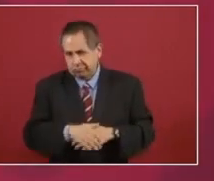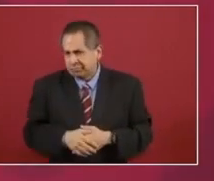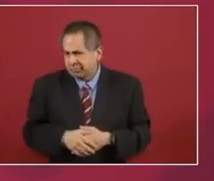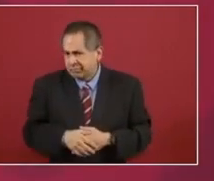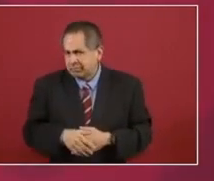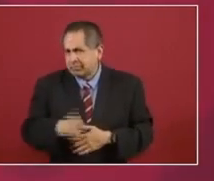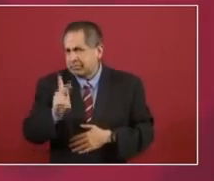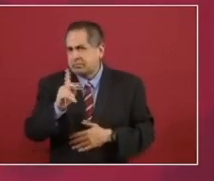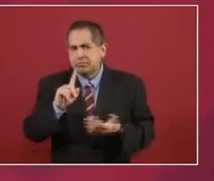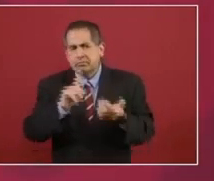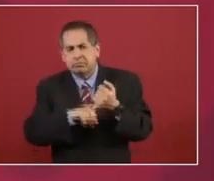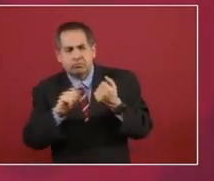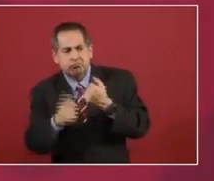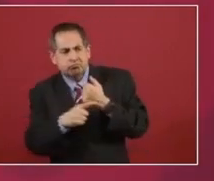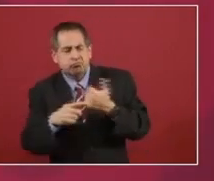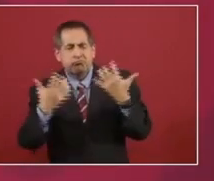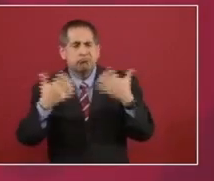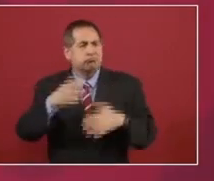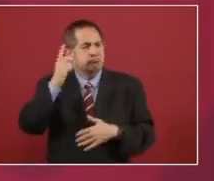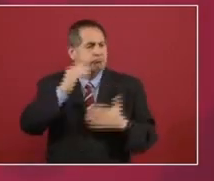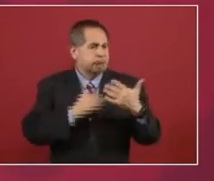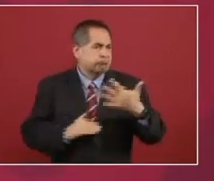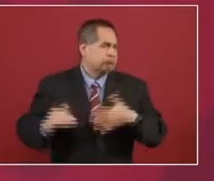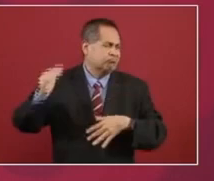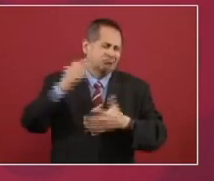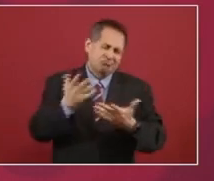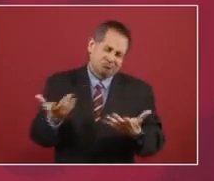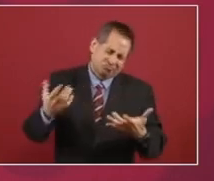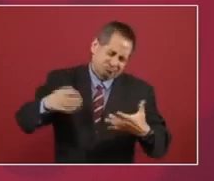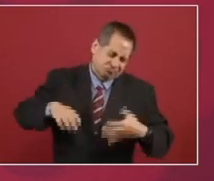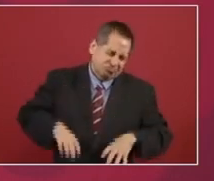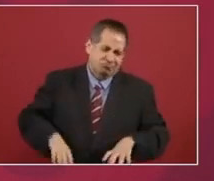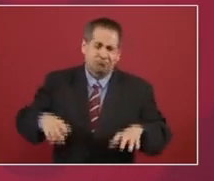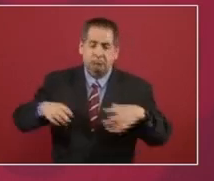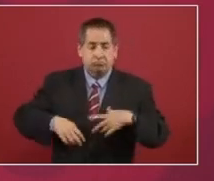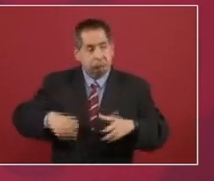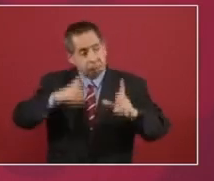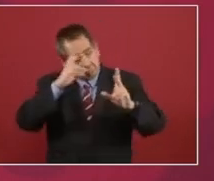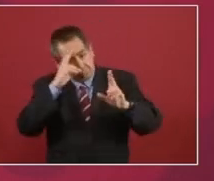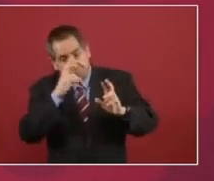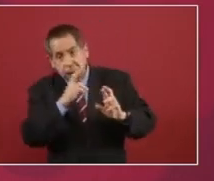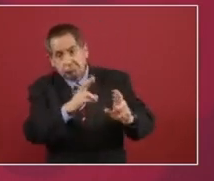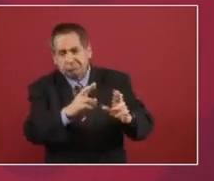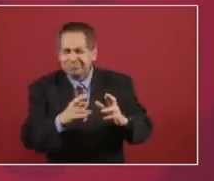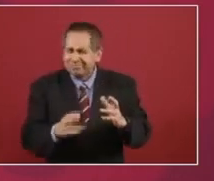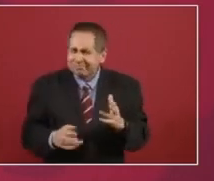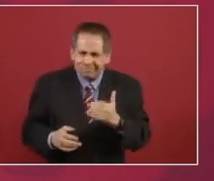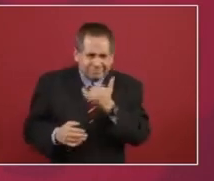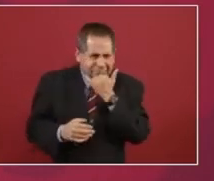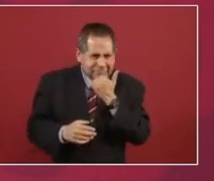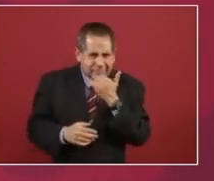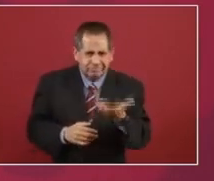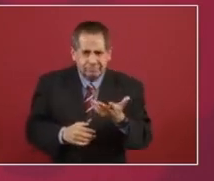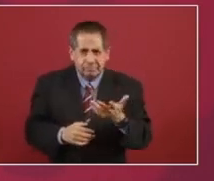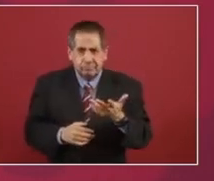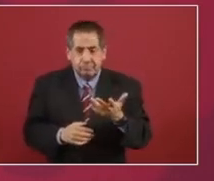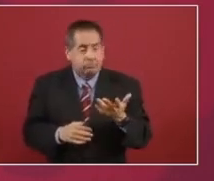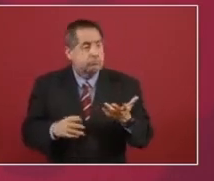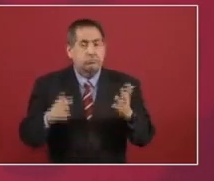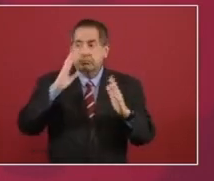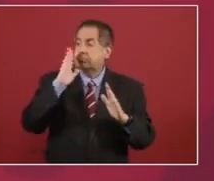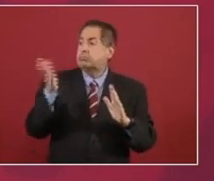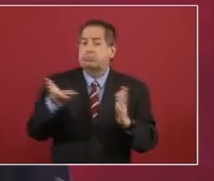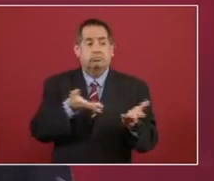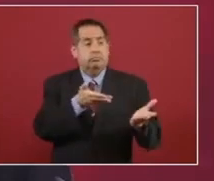los grandes ladrones ni siquiera perdían su respetabilidad. Es más, hasta se les ponía